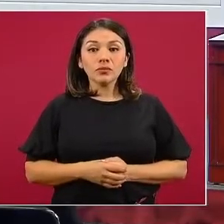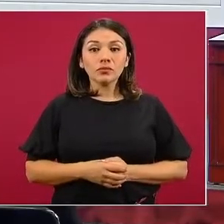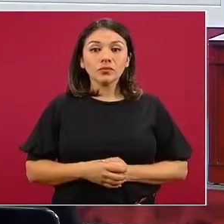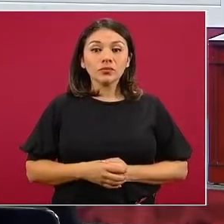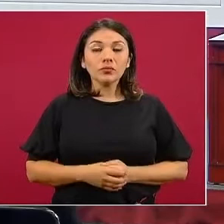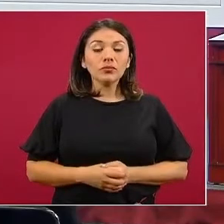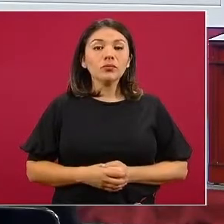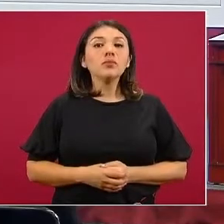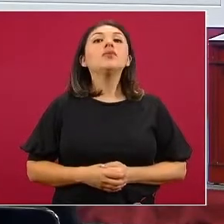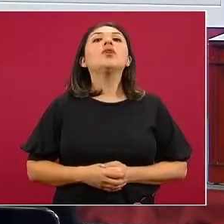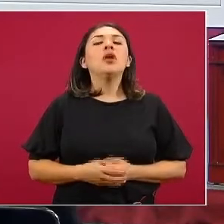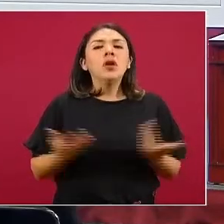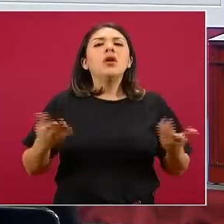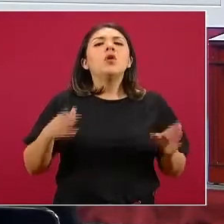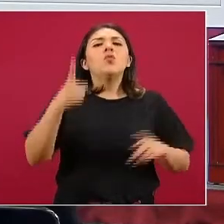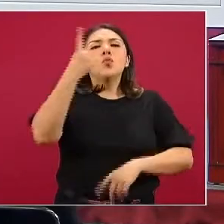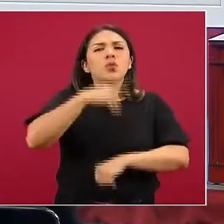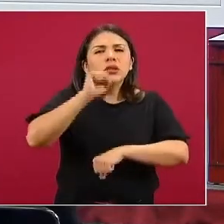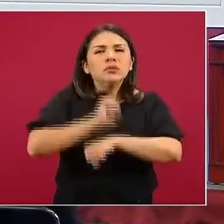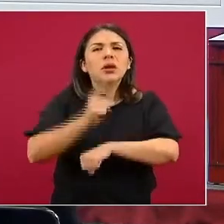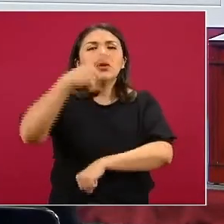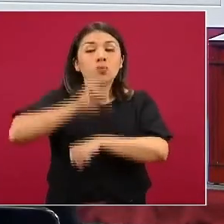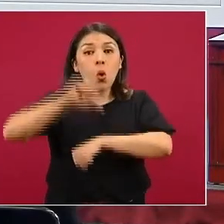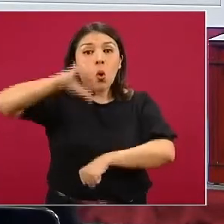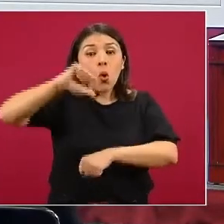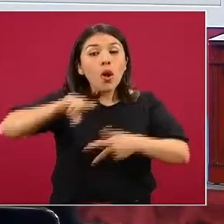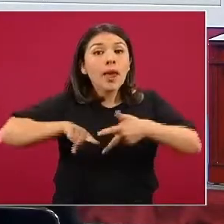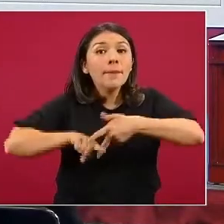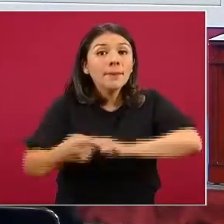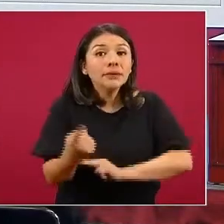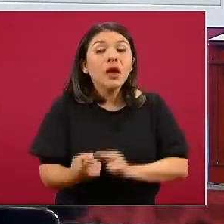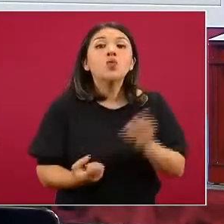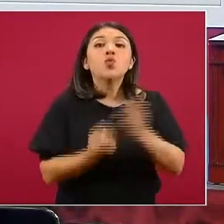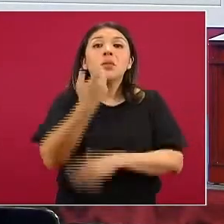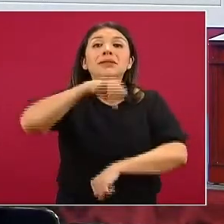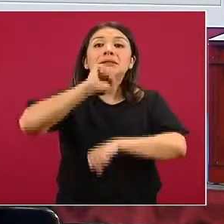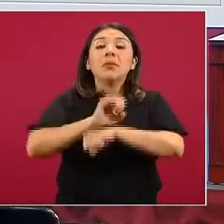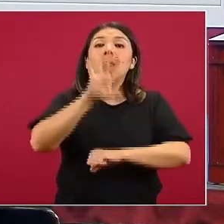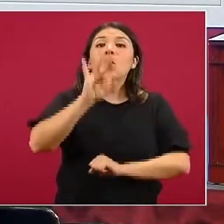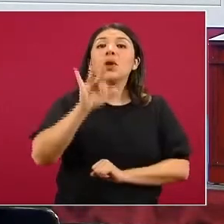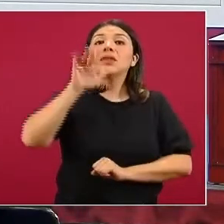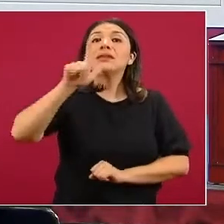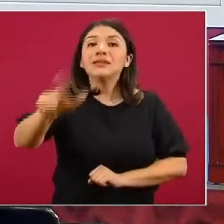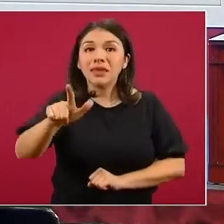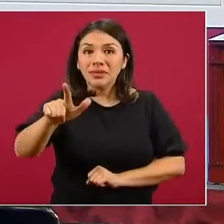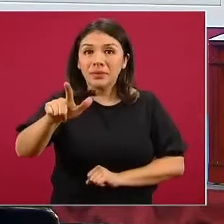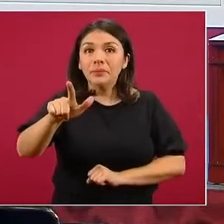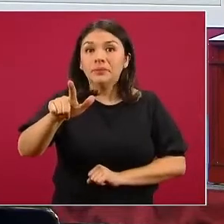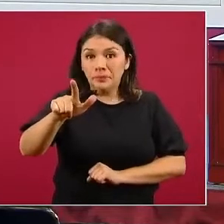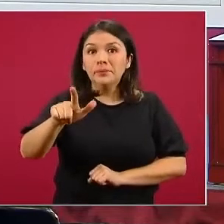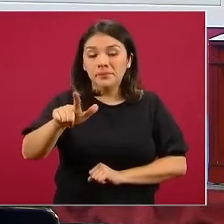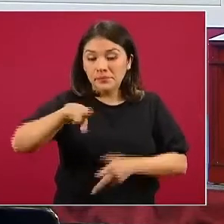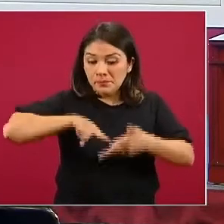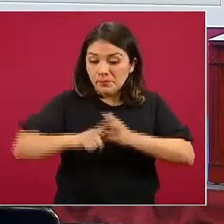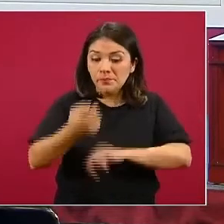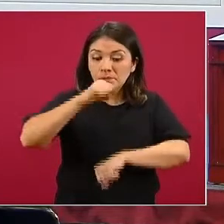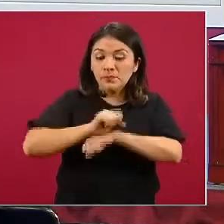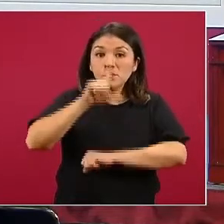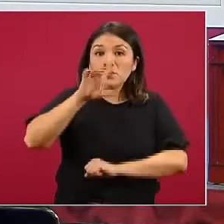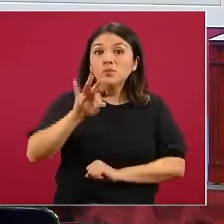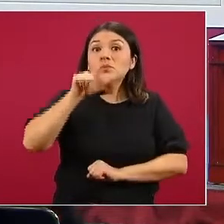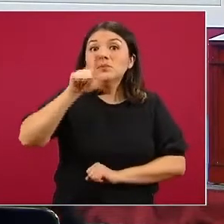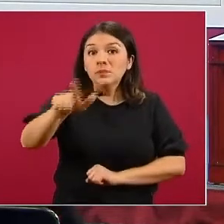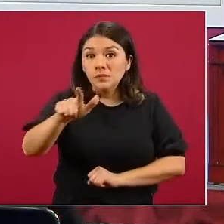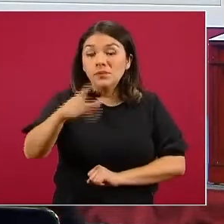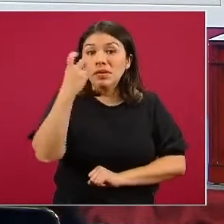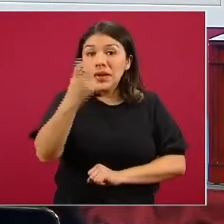Nuestra curva epidémica de cortes semanales, hoy empieza la semana 47 del año.